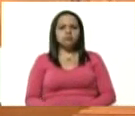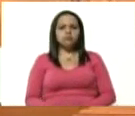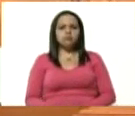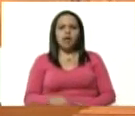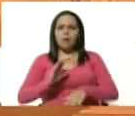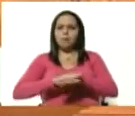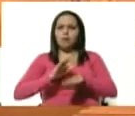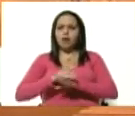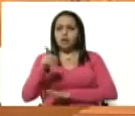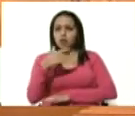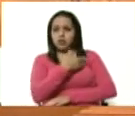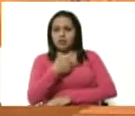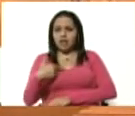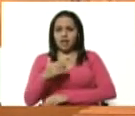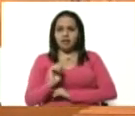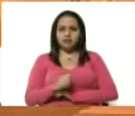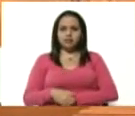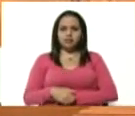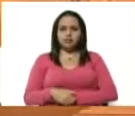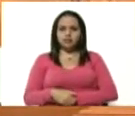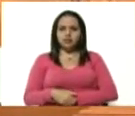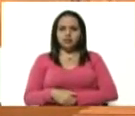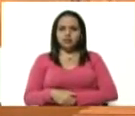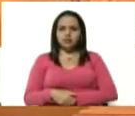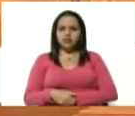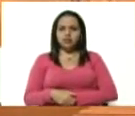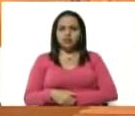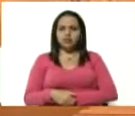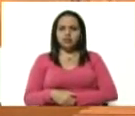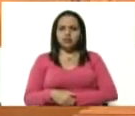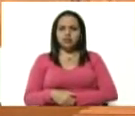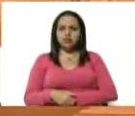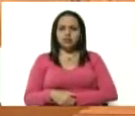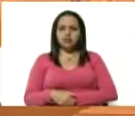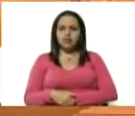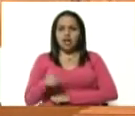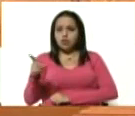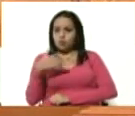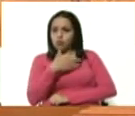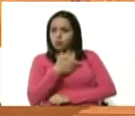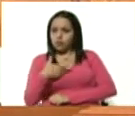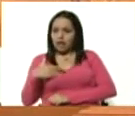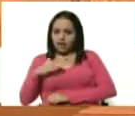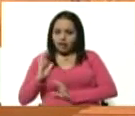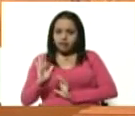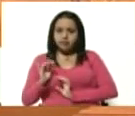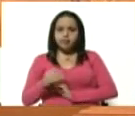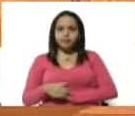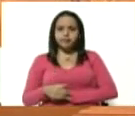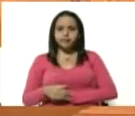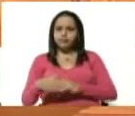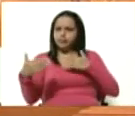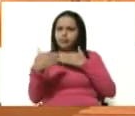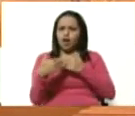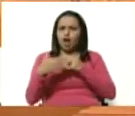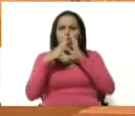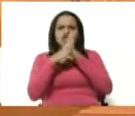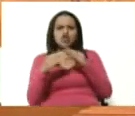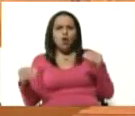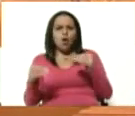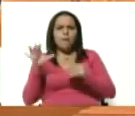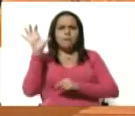Porque ellos quieren evitar lo que será inevitable. Ellos quieren amenazar a todo